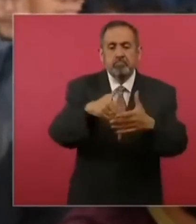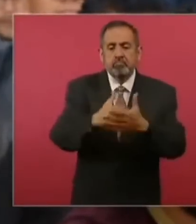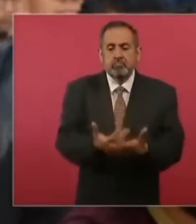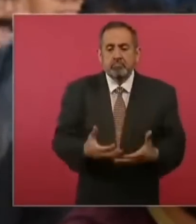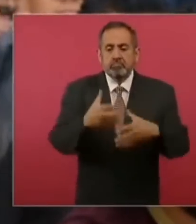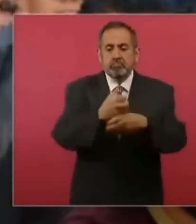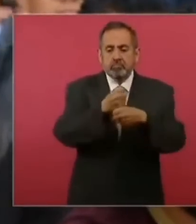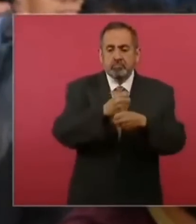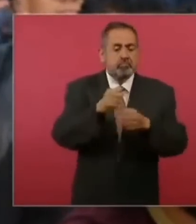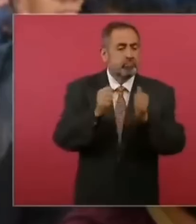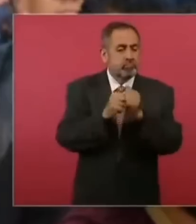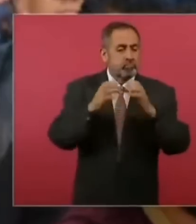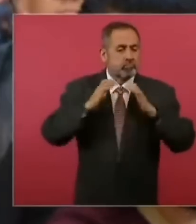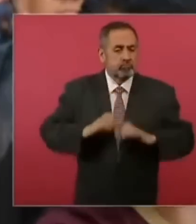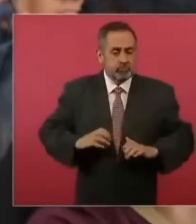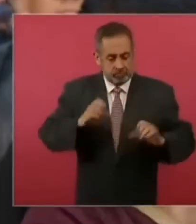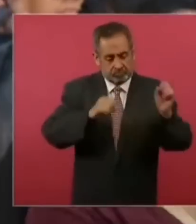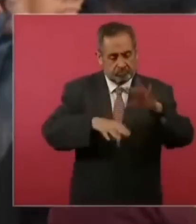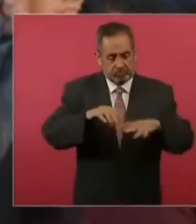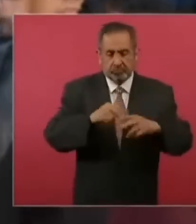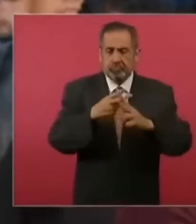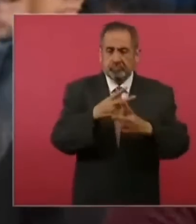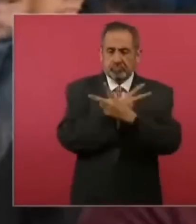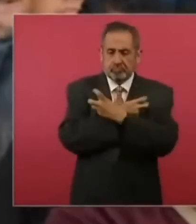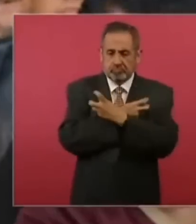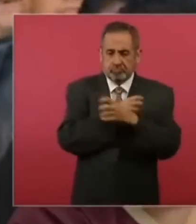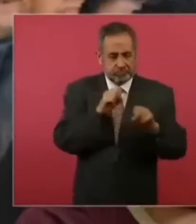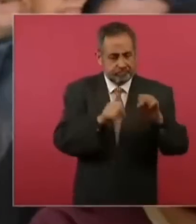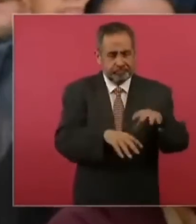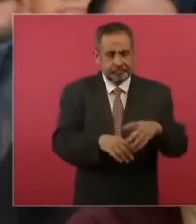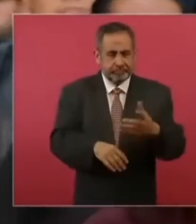con restos humanos. Y